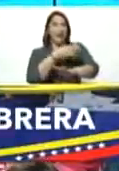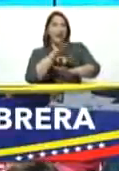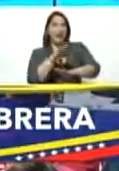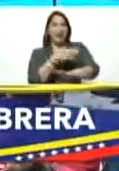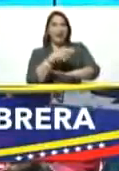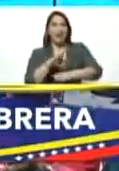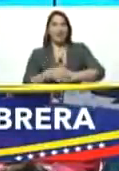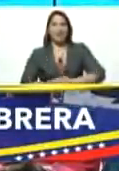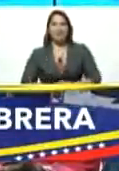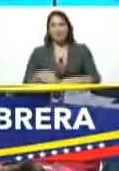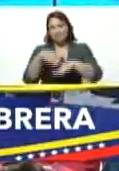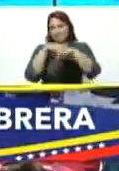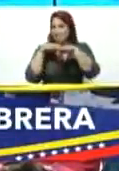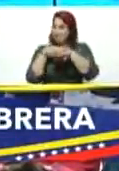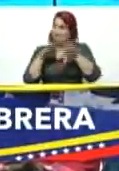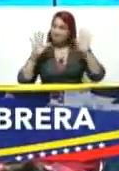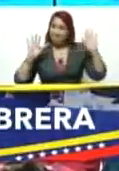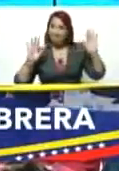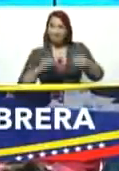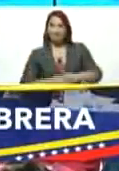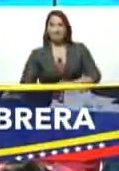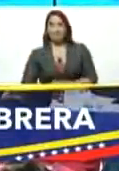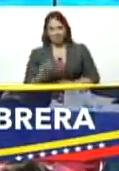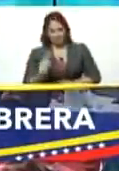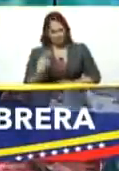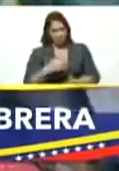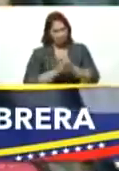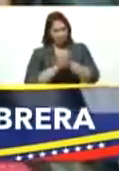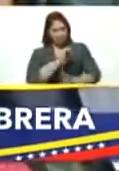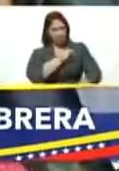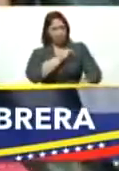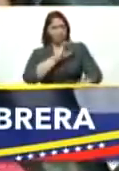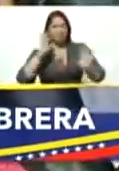bueno perdóname dice eso somos palabras